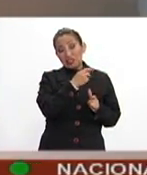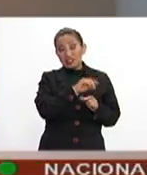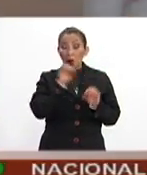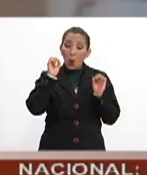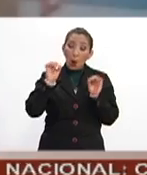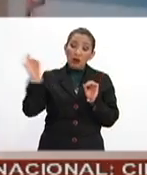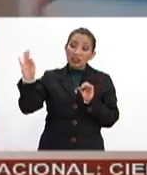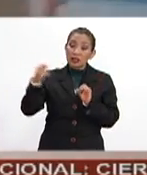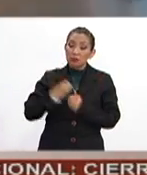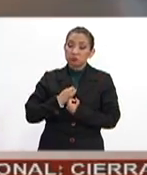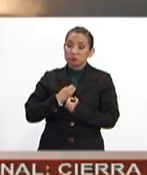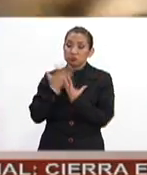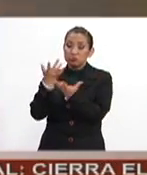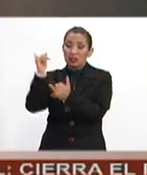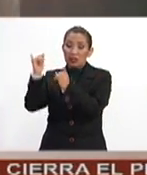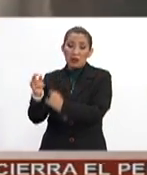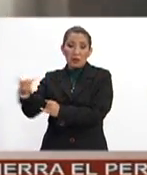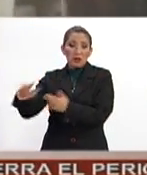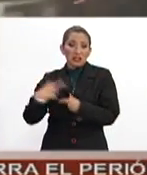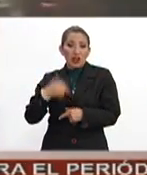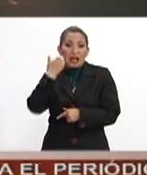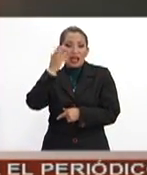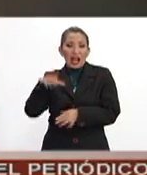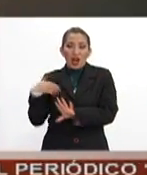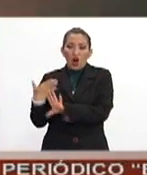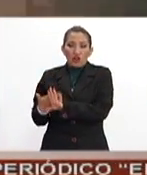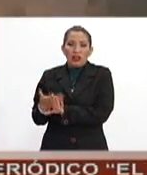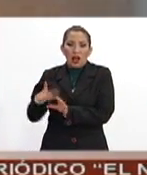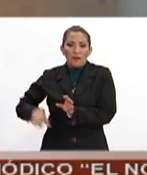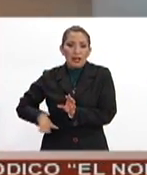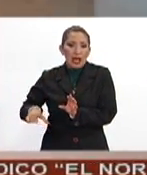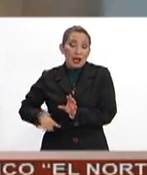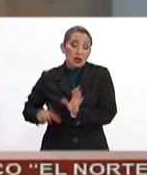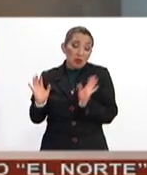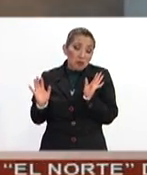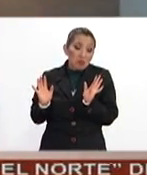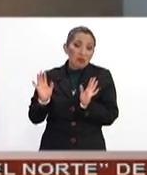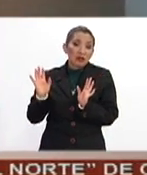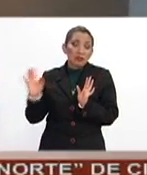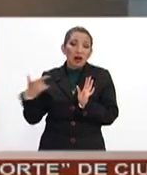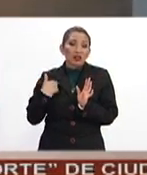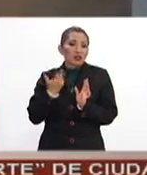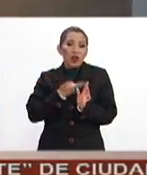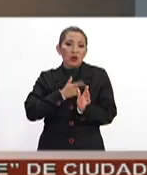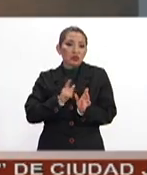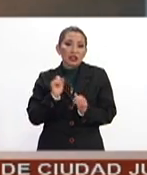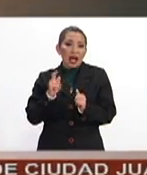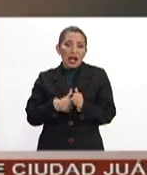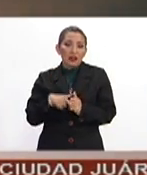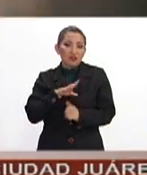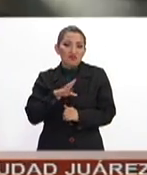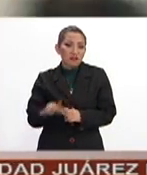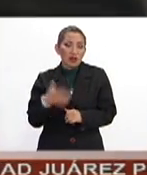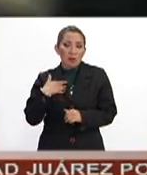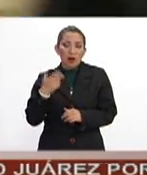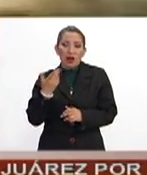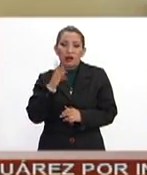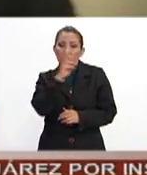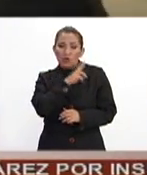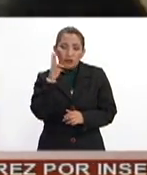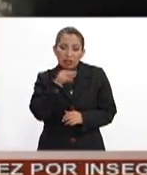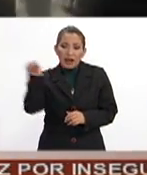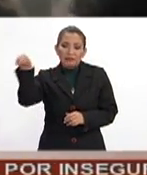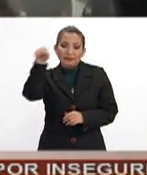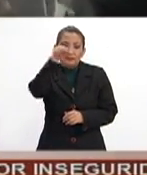una expresión individual, alguna protesta, incluso ligada a los rechazos que hay contra Putin en